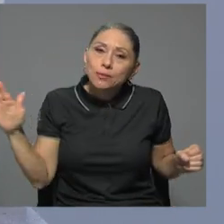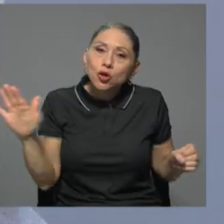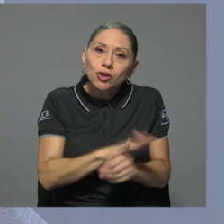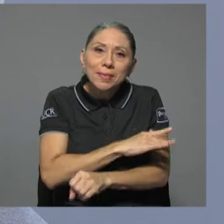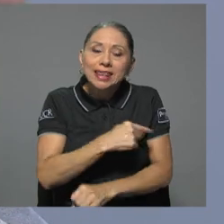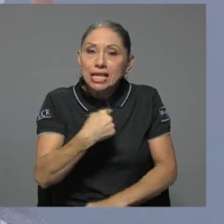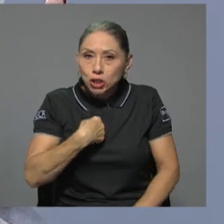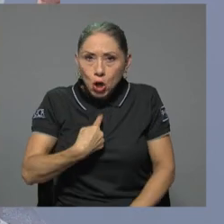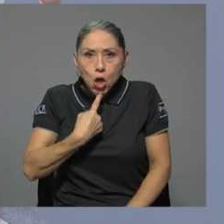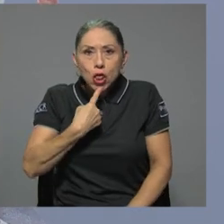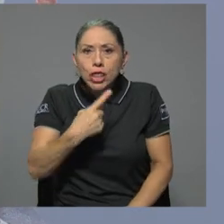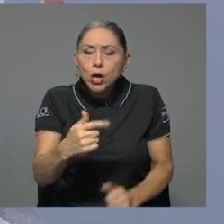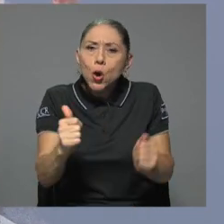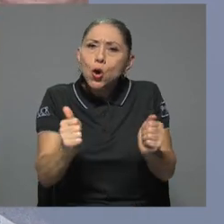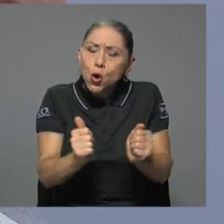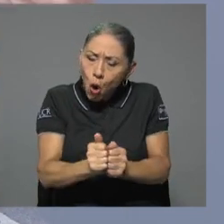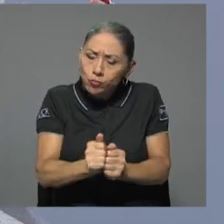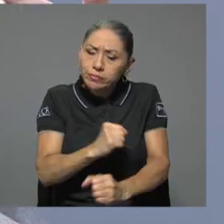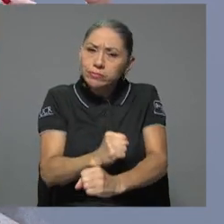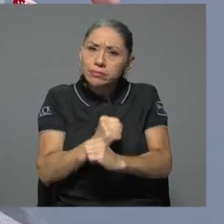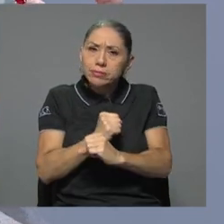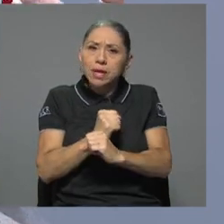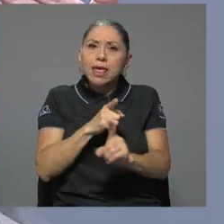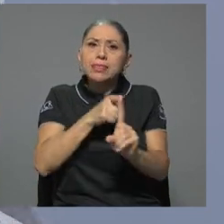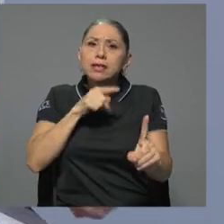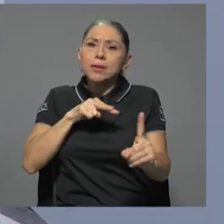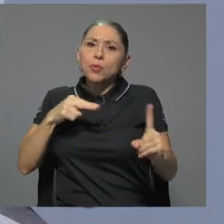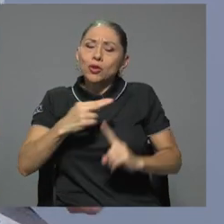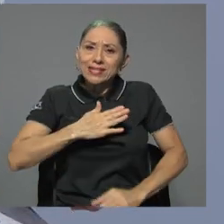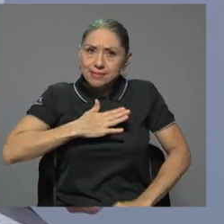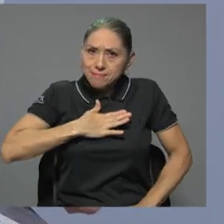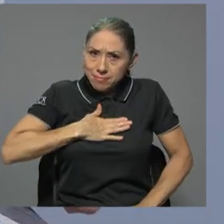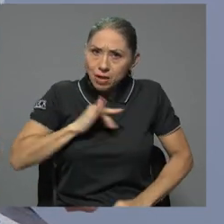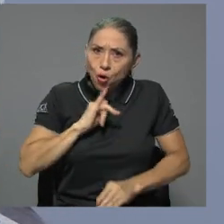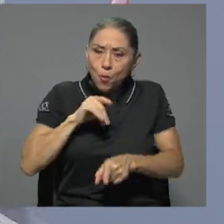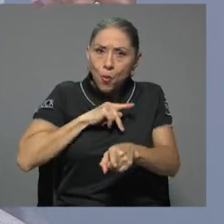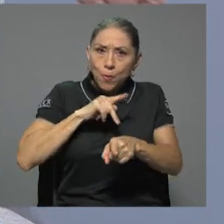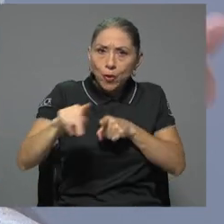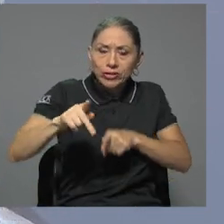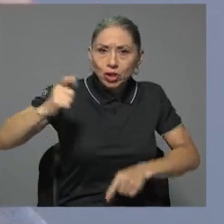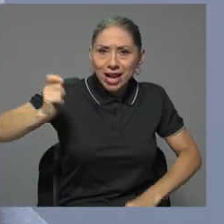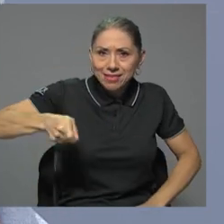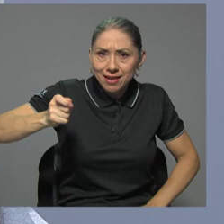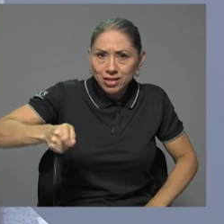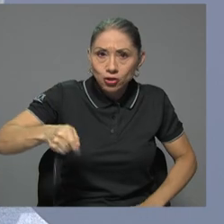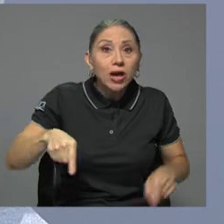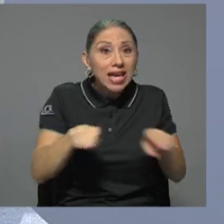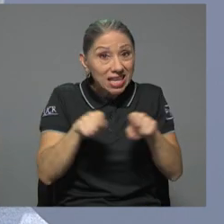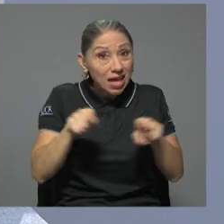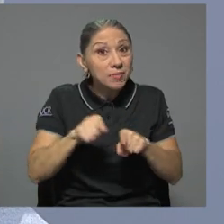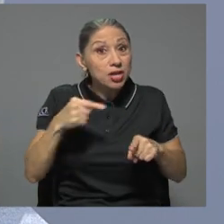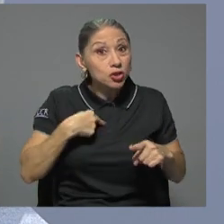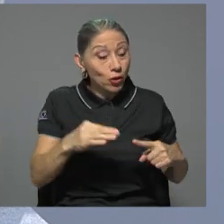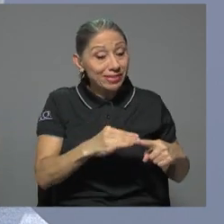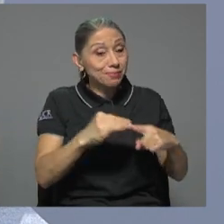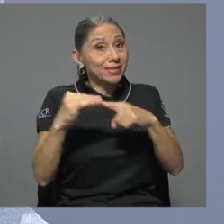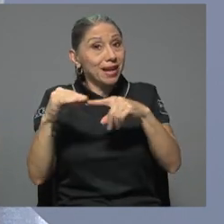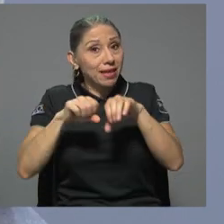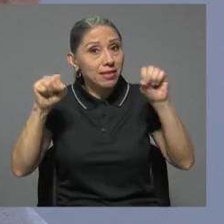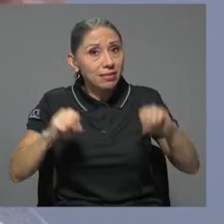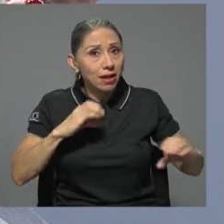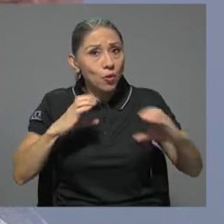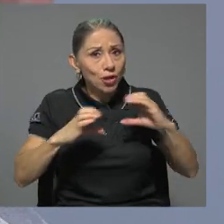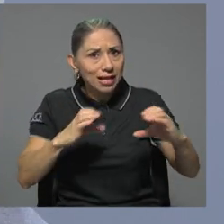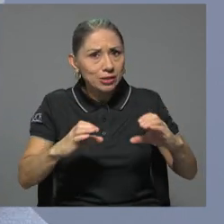atrevo a hacerlo con mucha propiedad desde mi punto de vista como profesional en derecho y también tengo una especialidad en telecomunicaciones